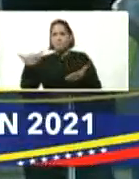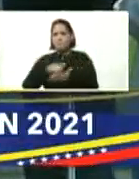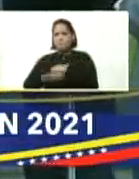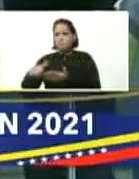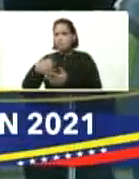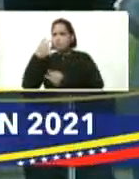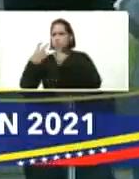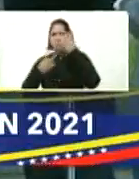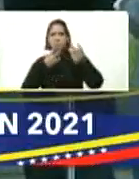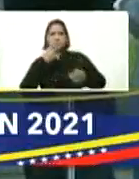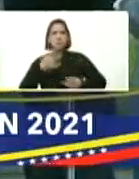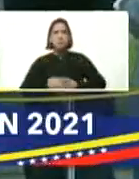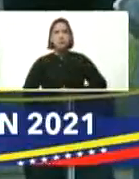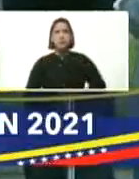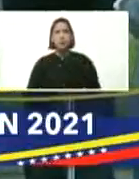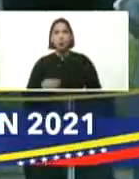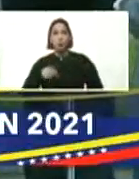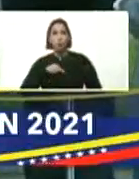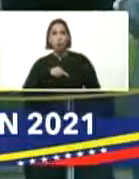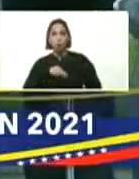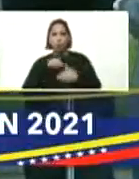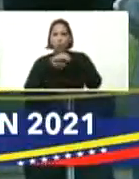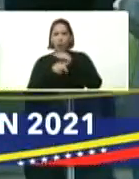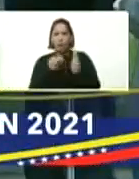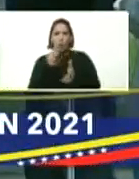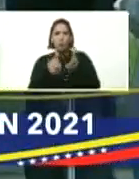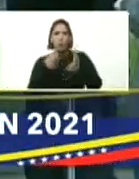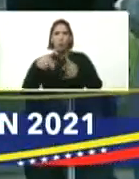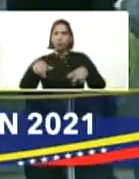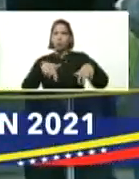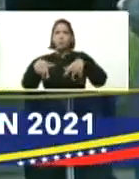Boston. Y nos montábamos en el metro a pasear, a caminar.